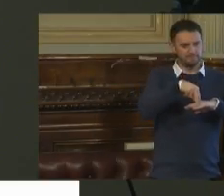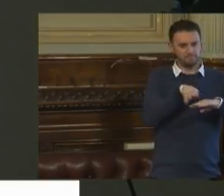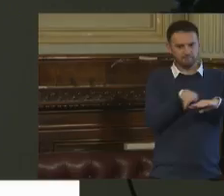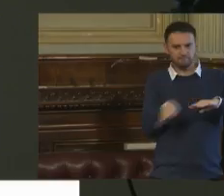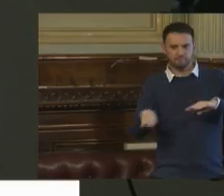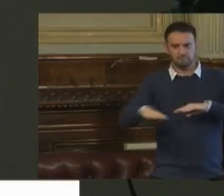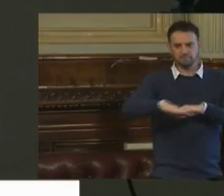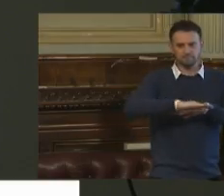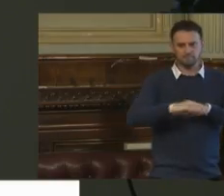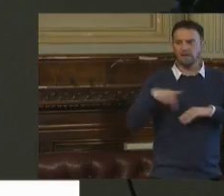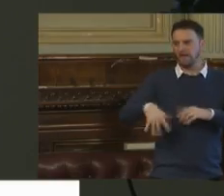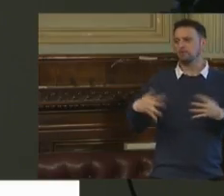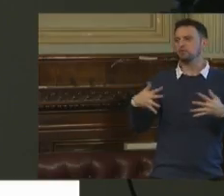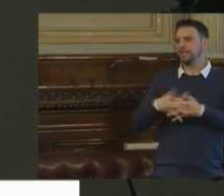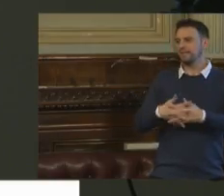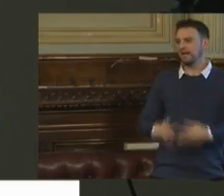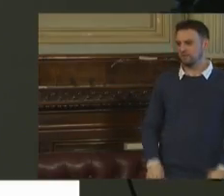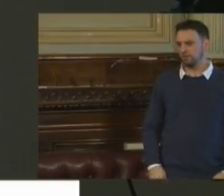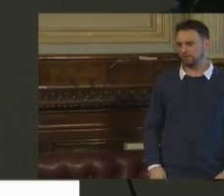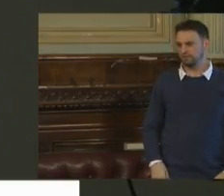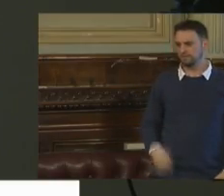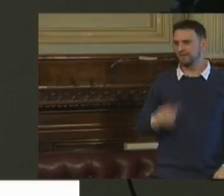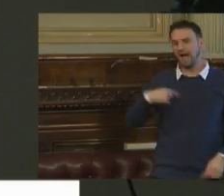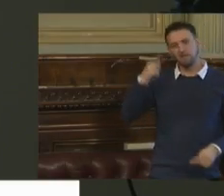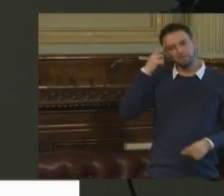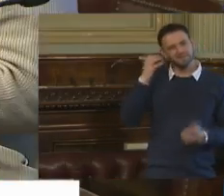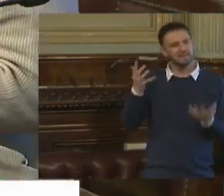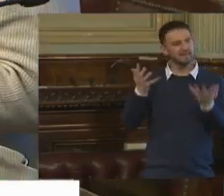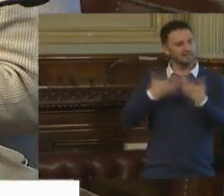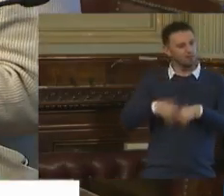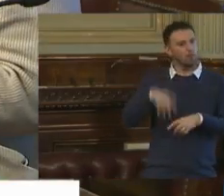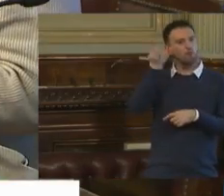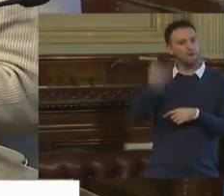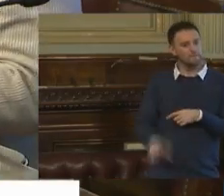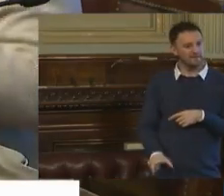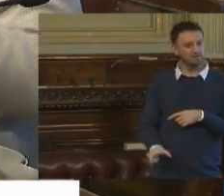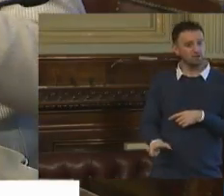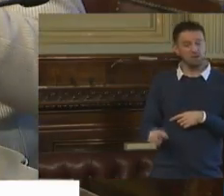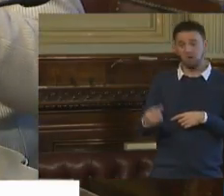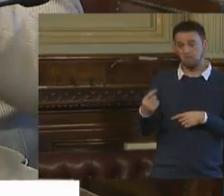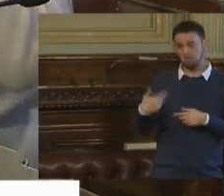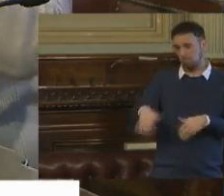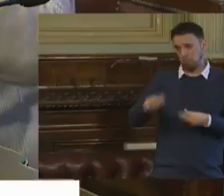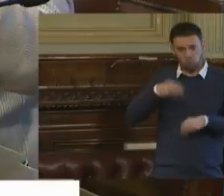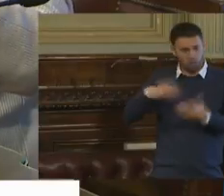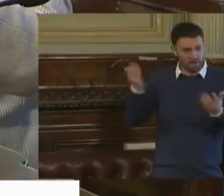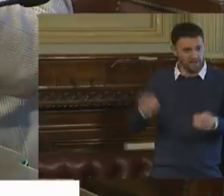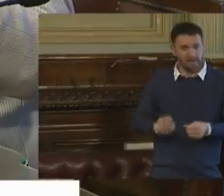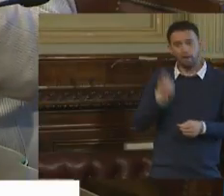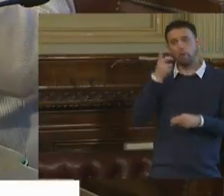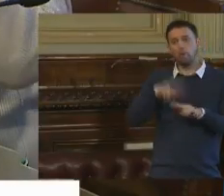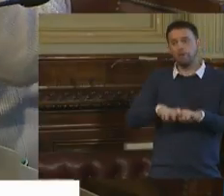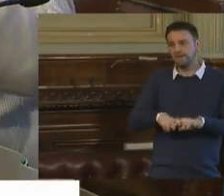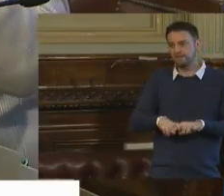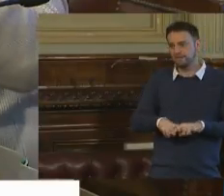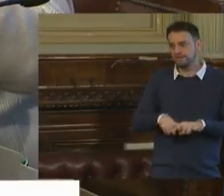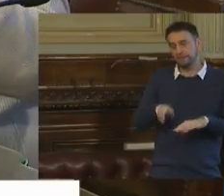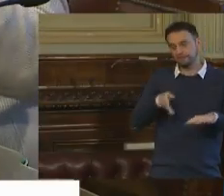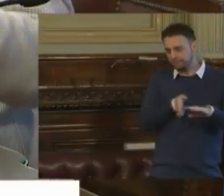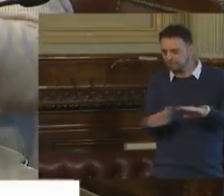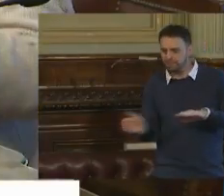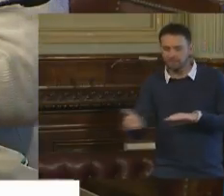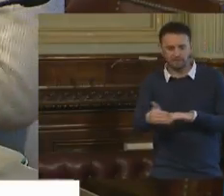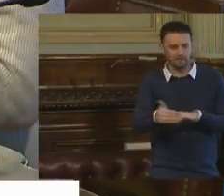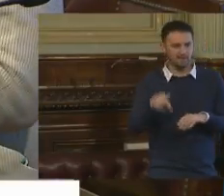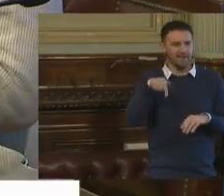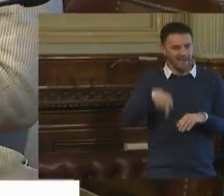entorno construido que no fue así porque fue pensado para un sujeto anónimo productivo y con